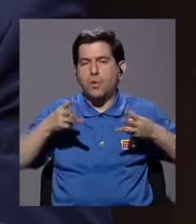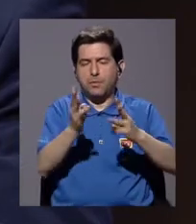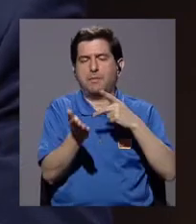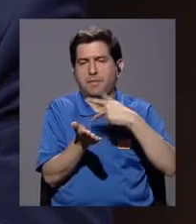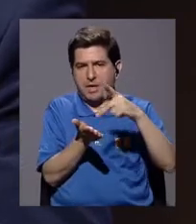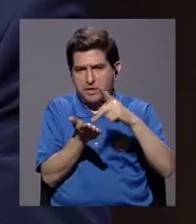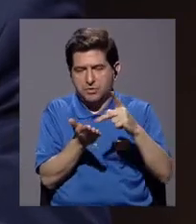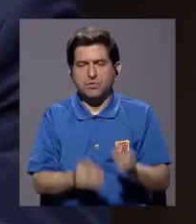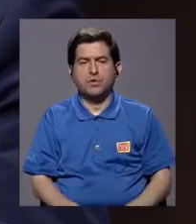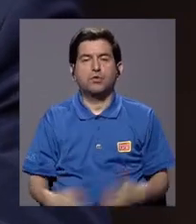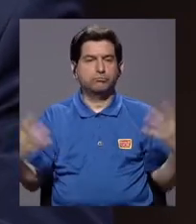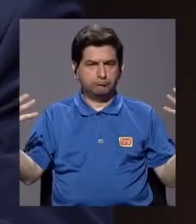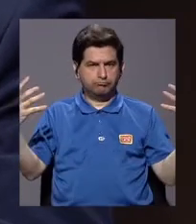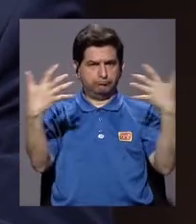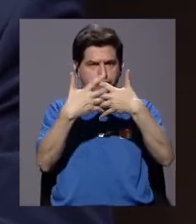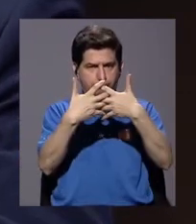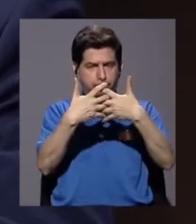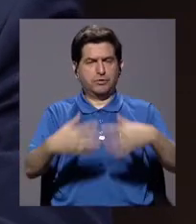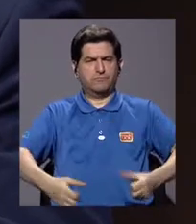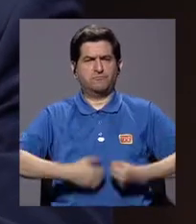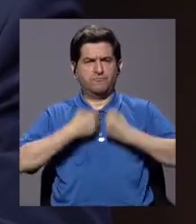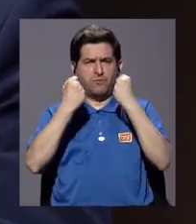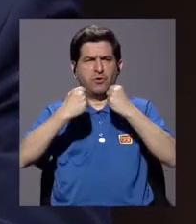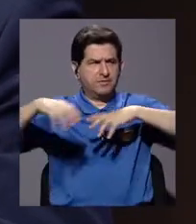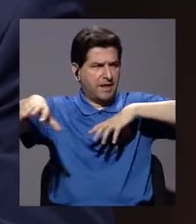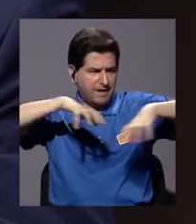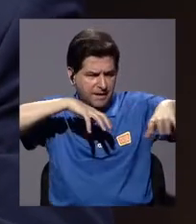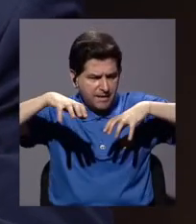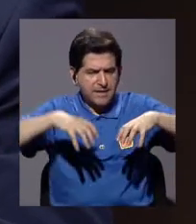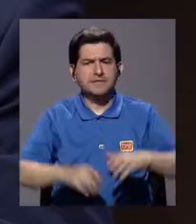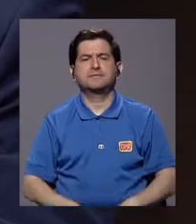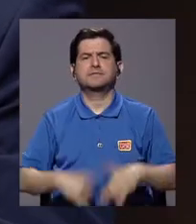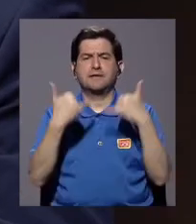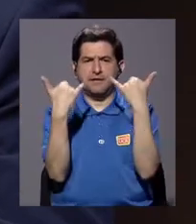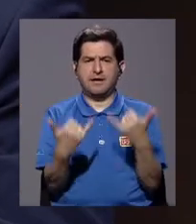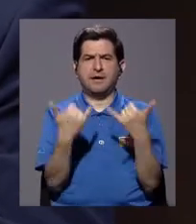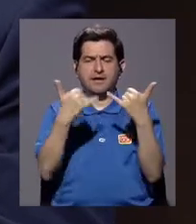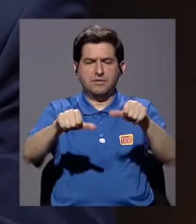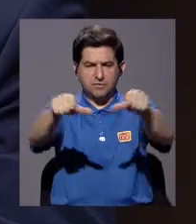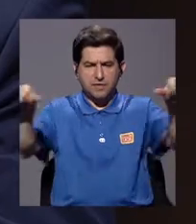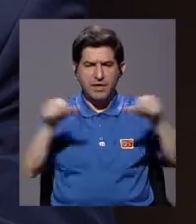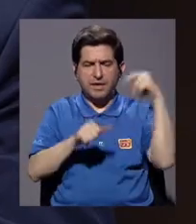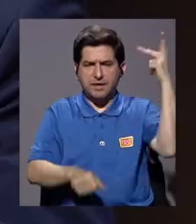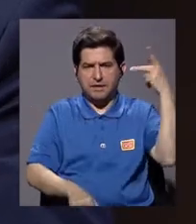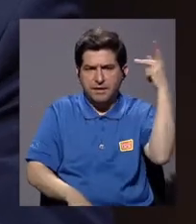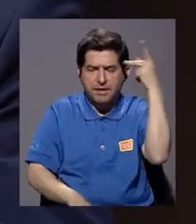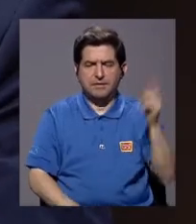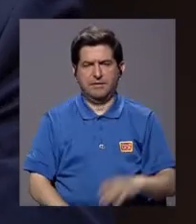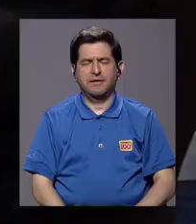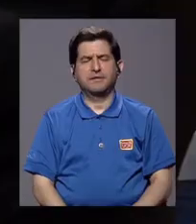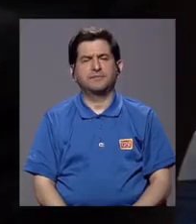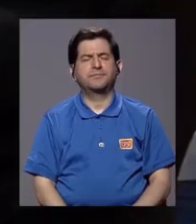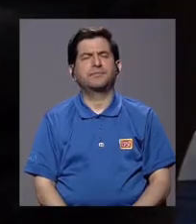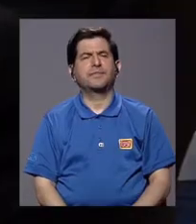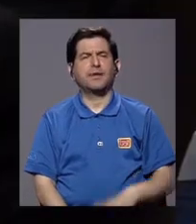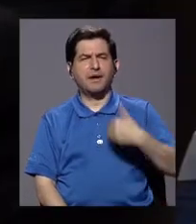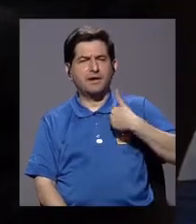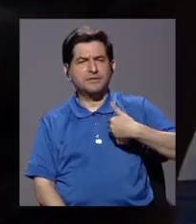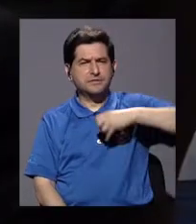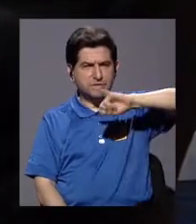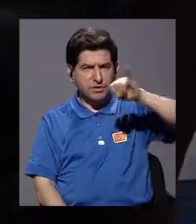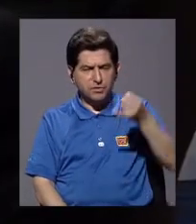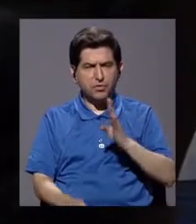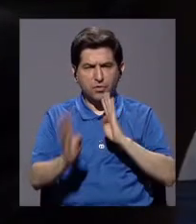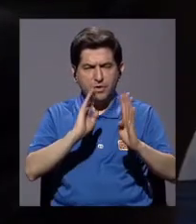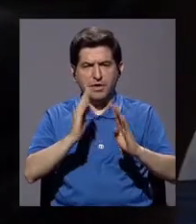una metodología tarifaria que sea coherente y fortalezca las acciones que se están tomando en el ámbito de la política. Vea, don Jorge,